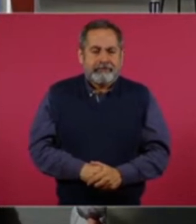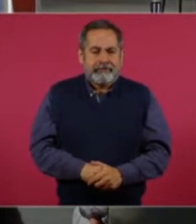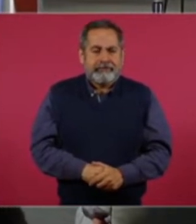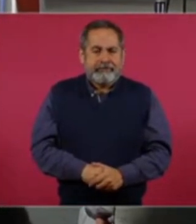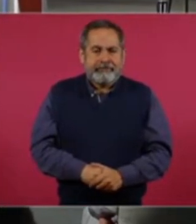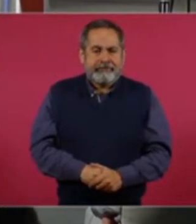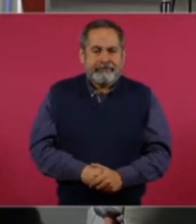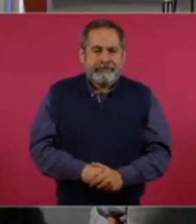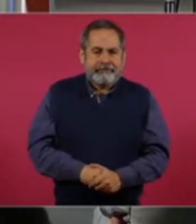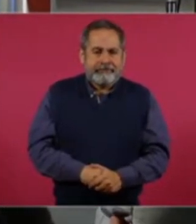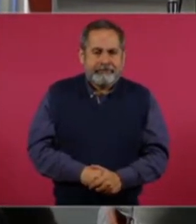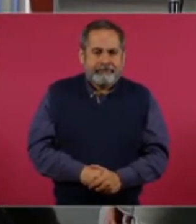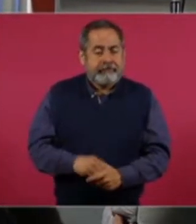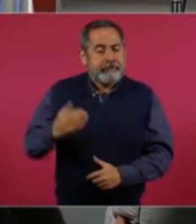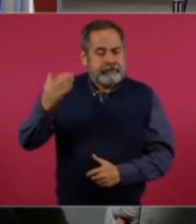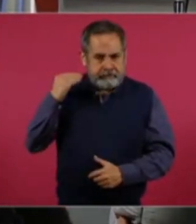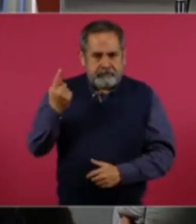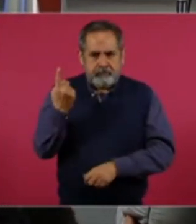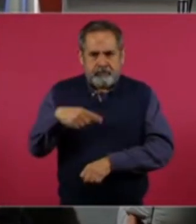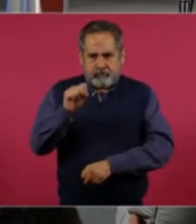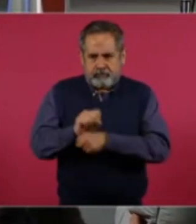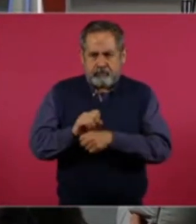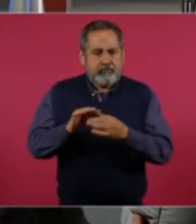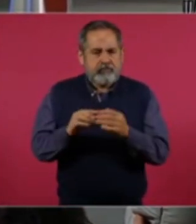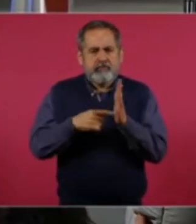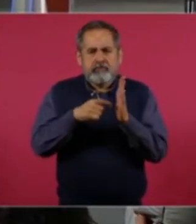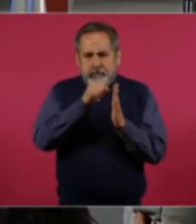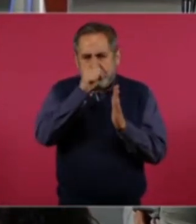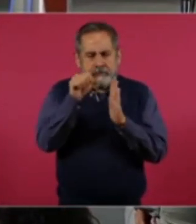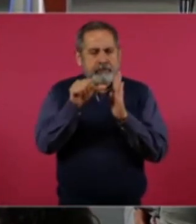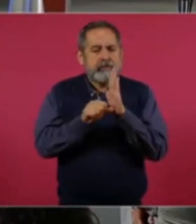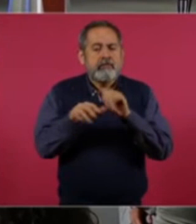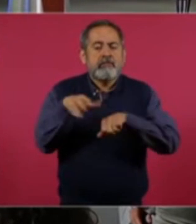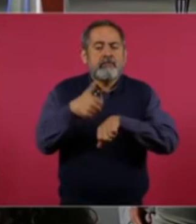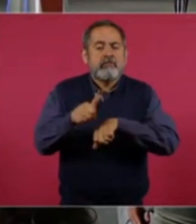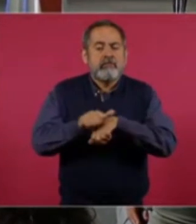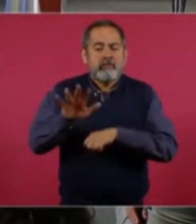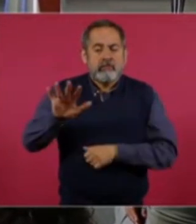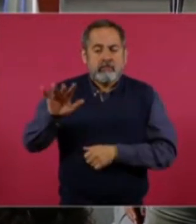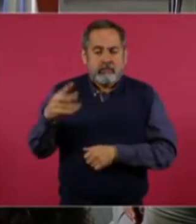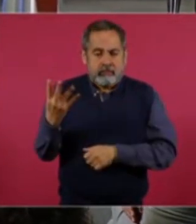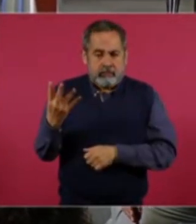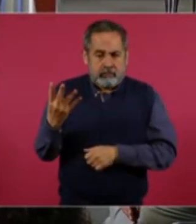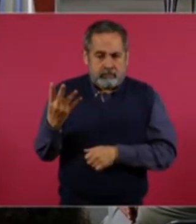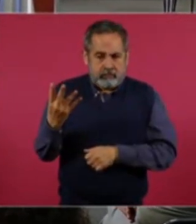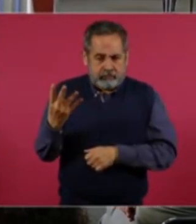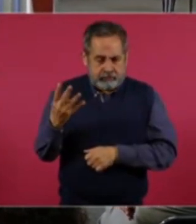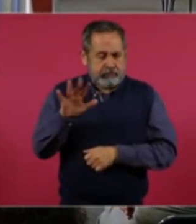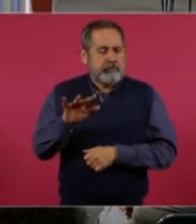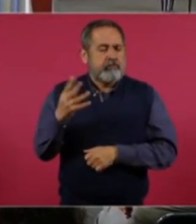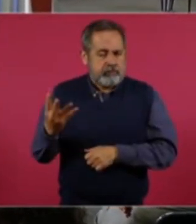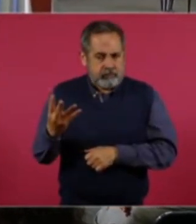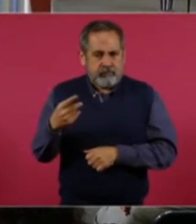hablado la semana pasada de qué dice nuestro artículo 54. El artículo 54 de